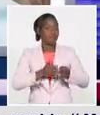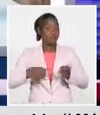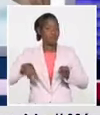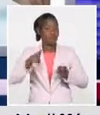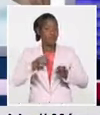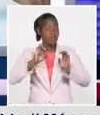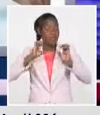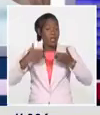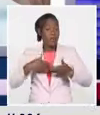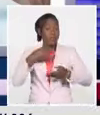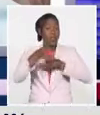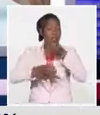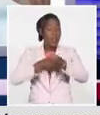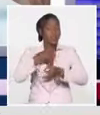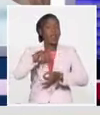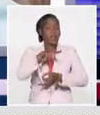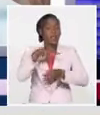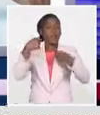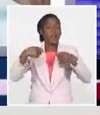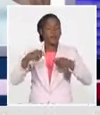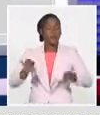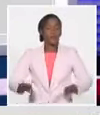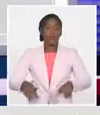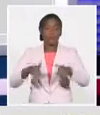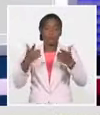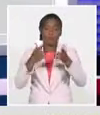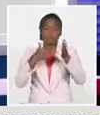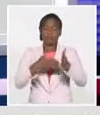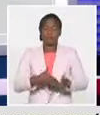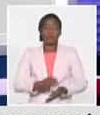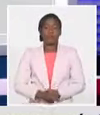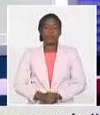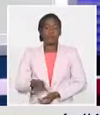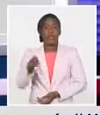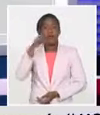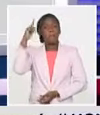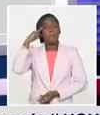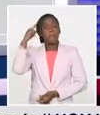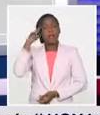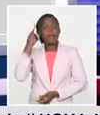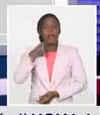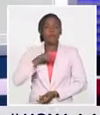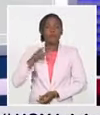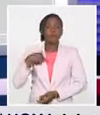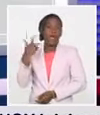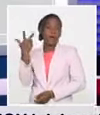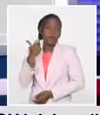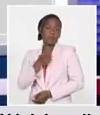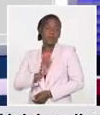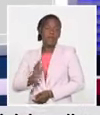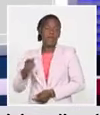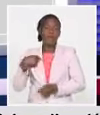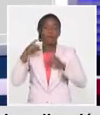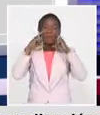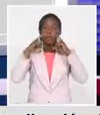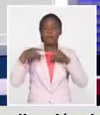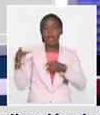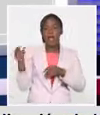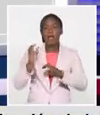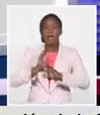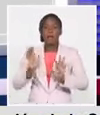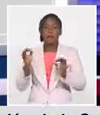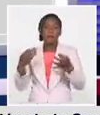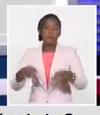decir específicamente de que ya me vacuné, puedo andar por la calle sin el nasobuco como yo desee, en fiestas, en actividades